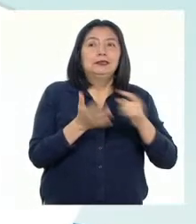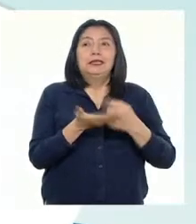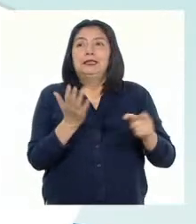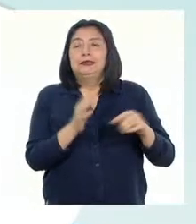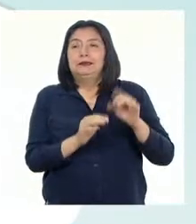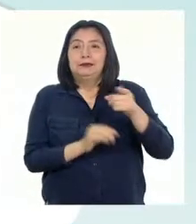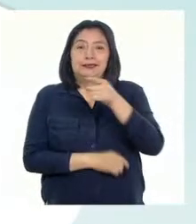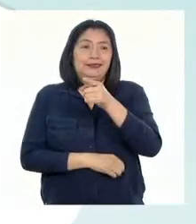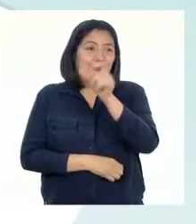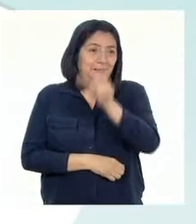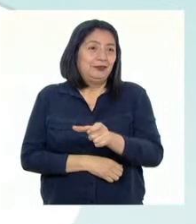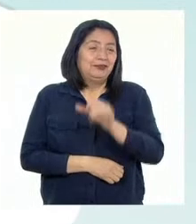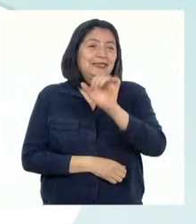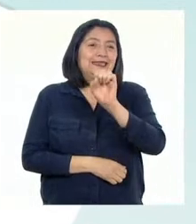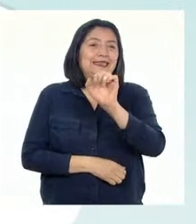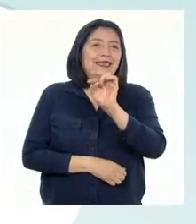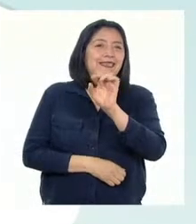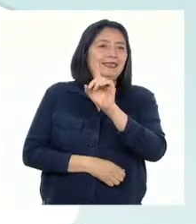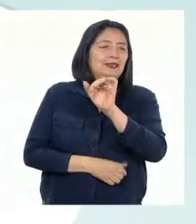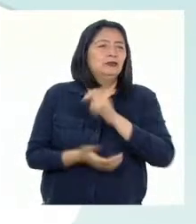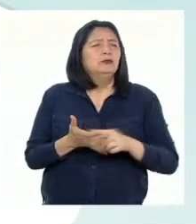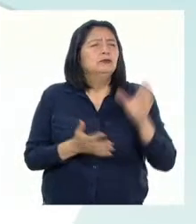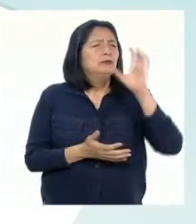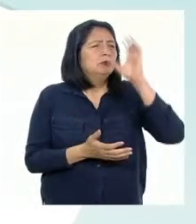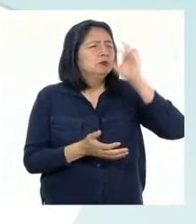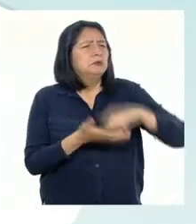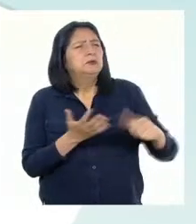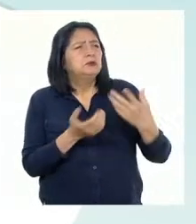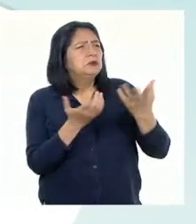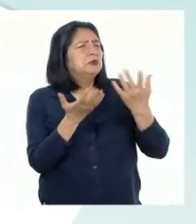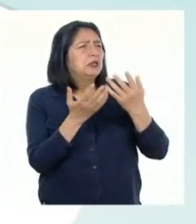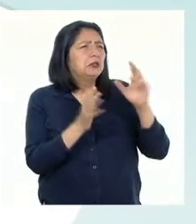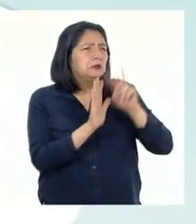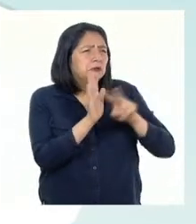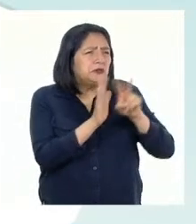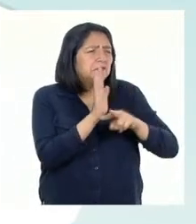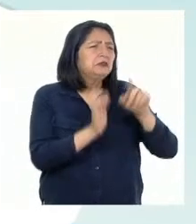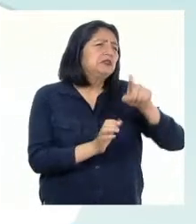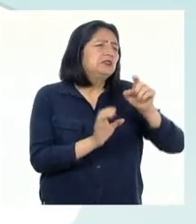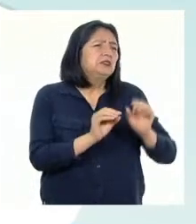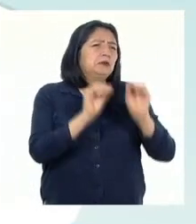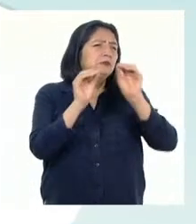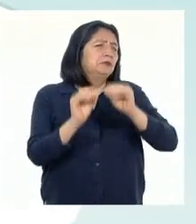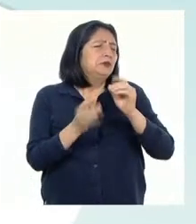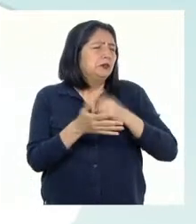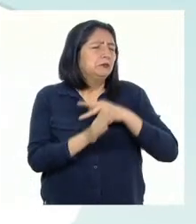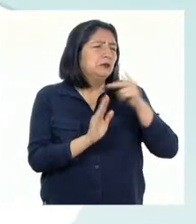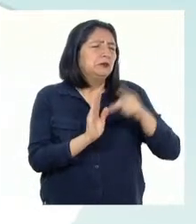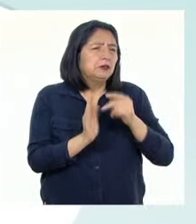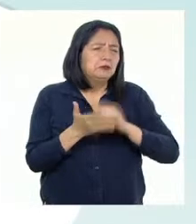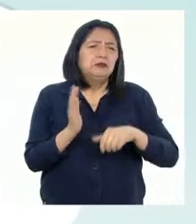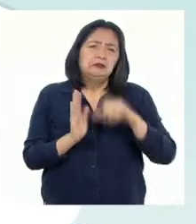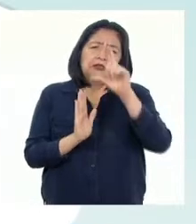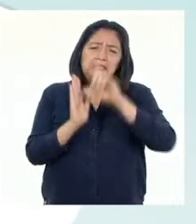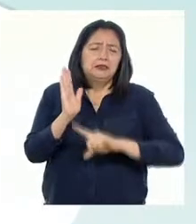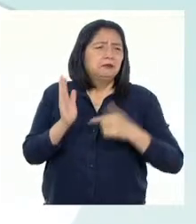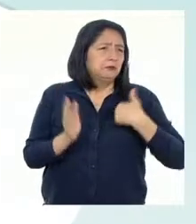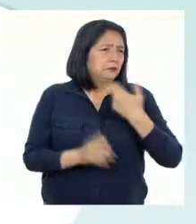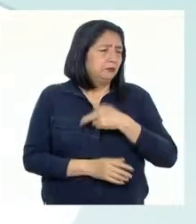es Sandino. Sandino busca los recursos y videos necesarios para el programa y realiza una lista para que la